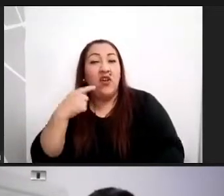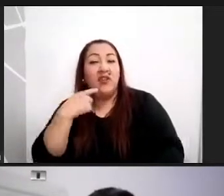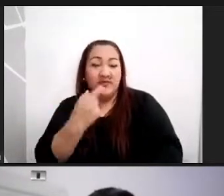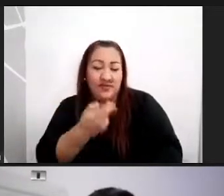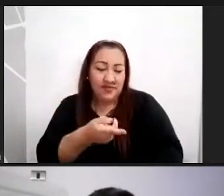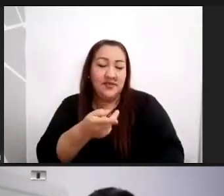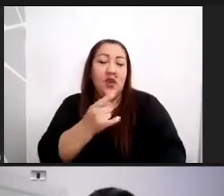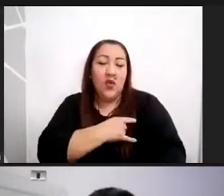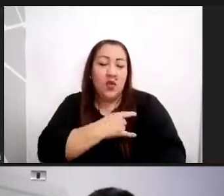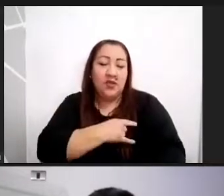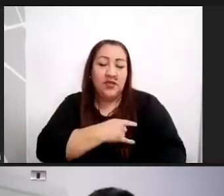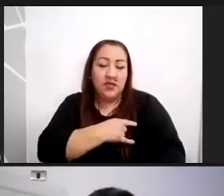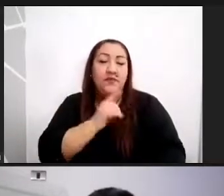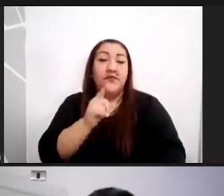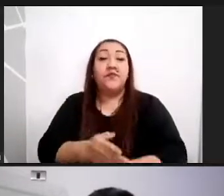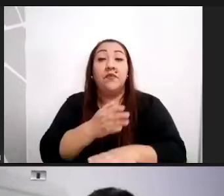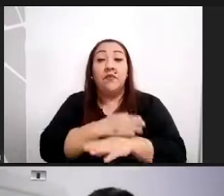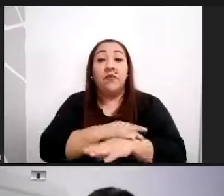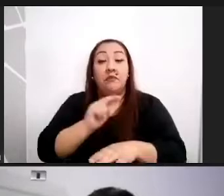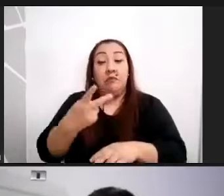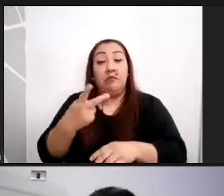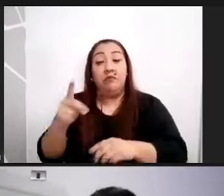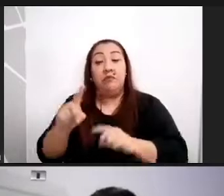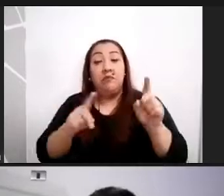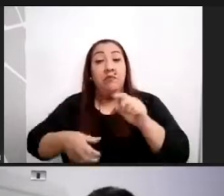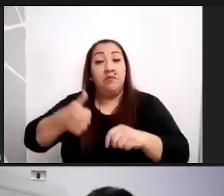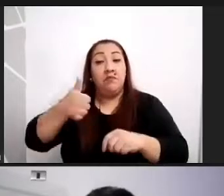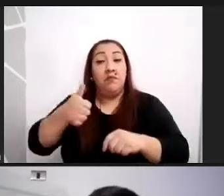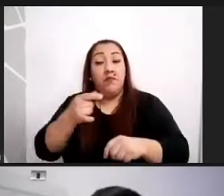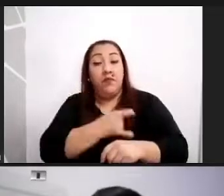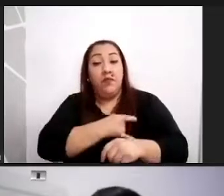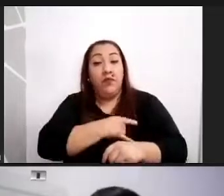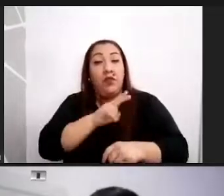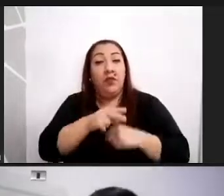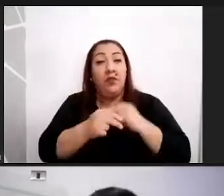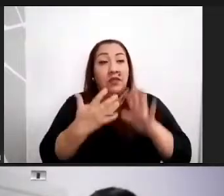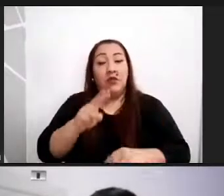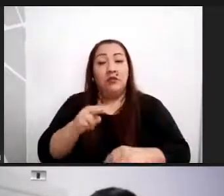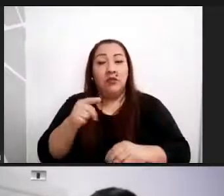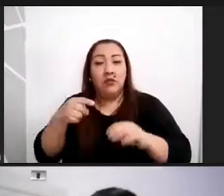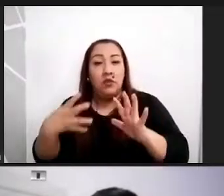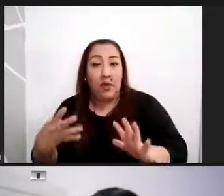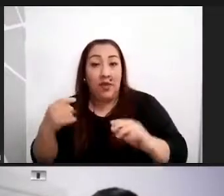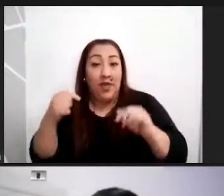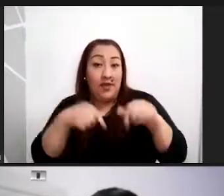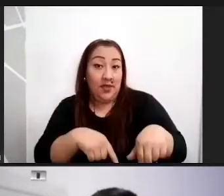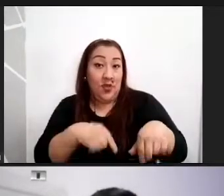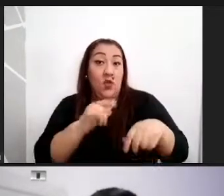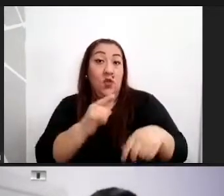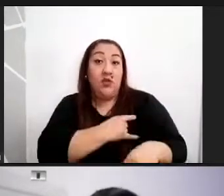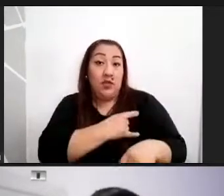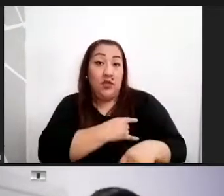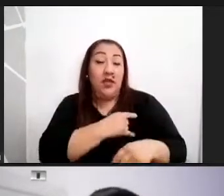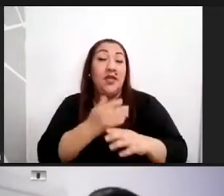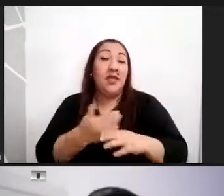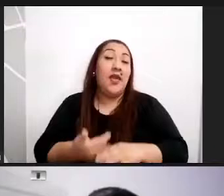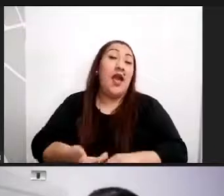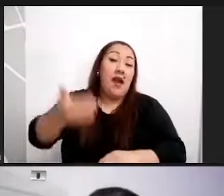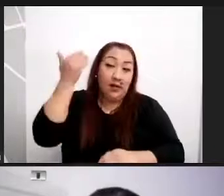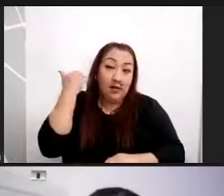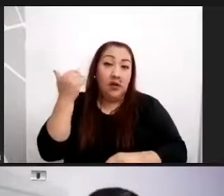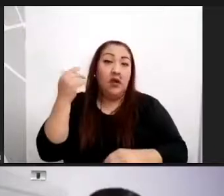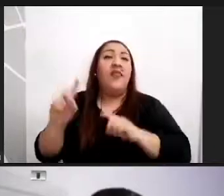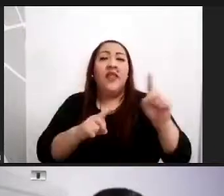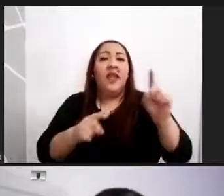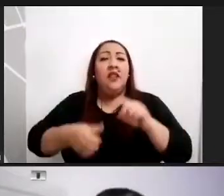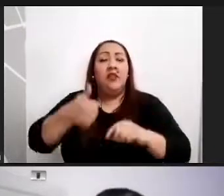Fue vicerrectora de investigación entre el 2015 y el 2019 de esta universidad, y anteriormente directora